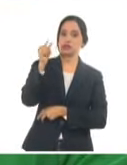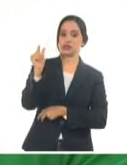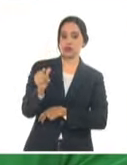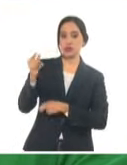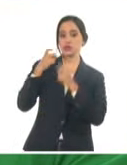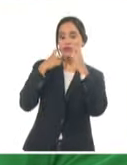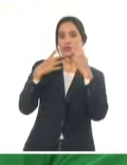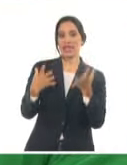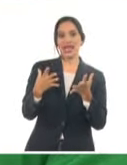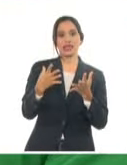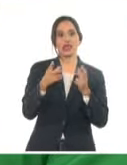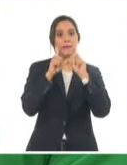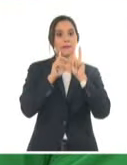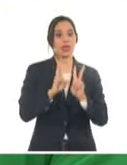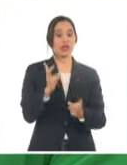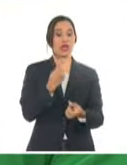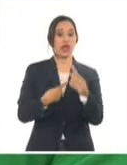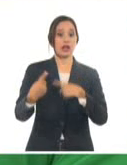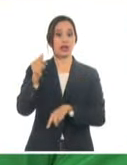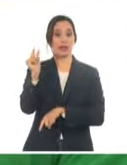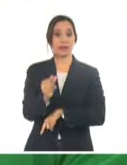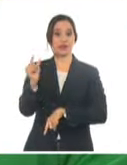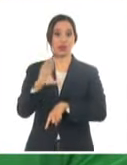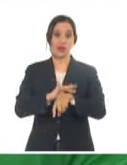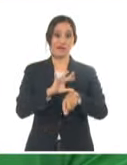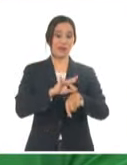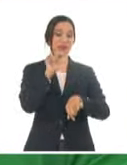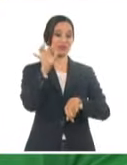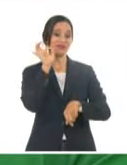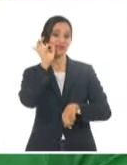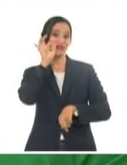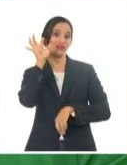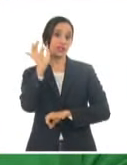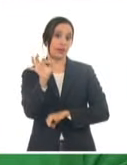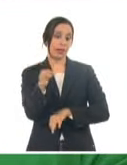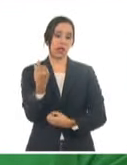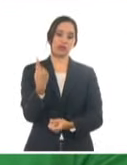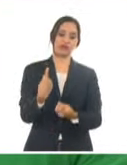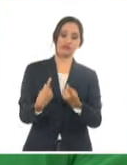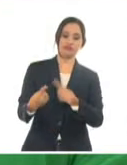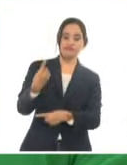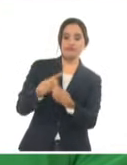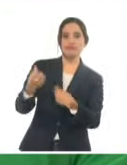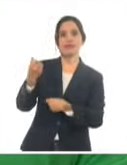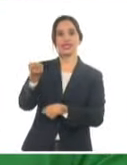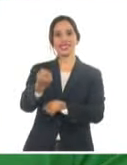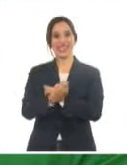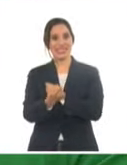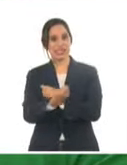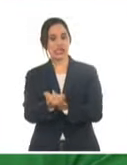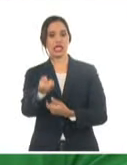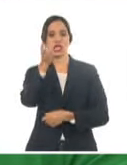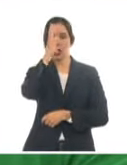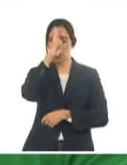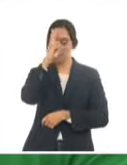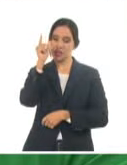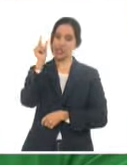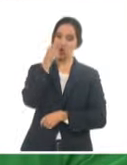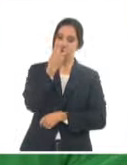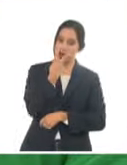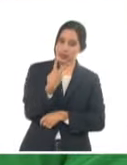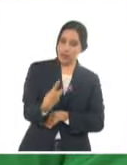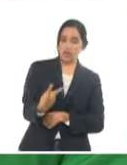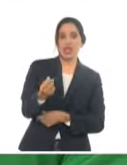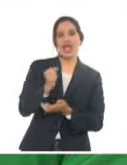de vida de la persona que vive con VIH. Y entonces, esa persona le dan las herramientas, los instrumentos necesarios y ayuda a que otra persona que no ha